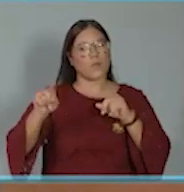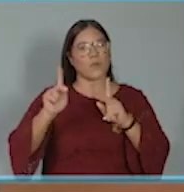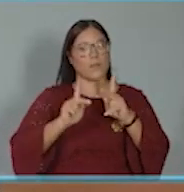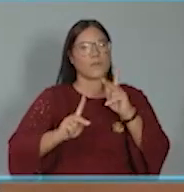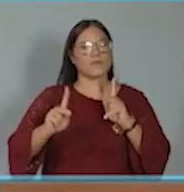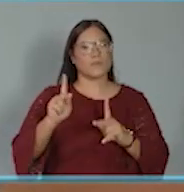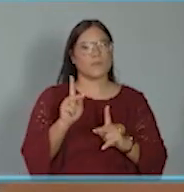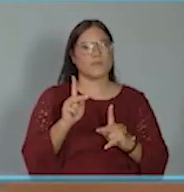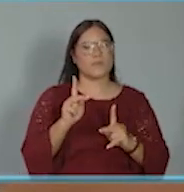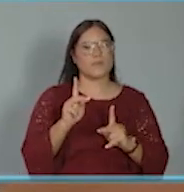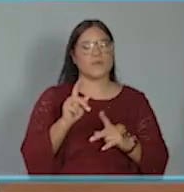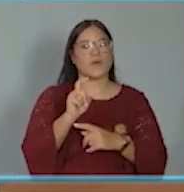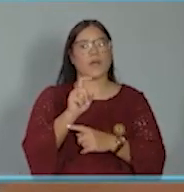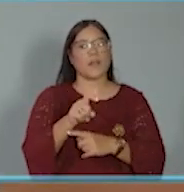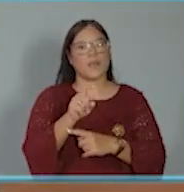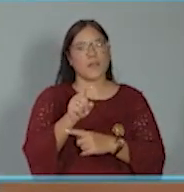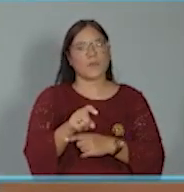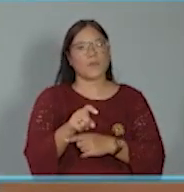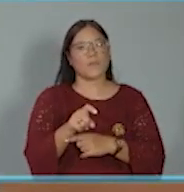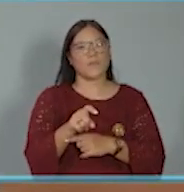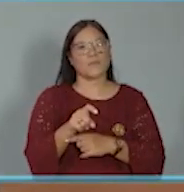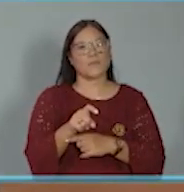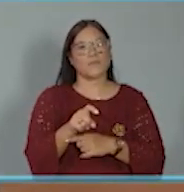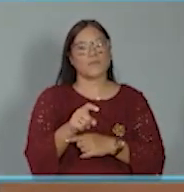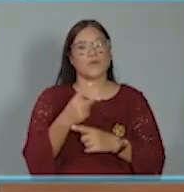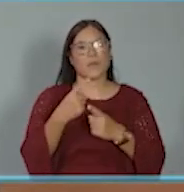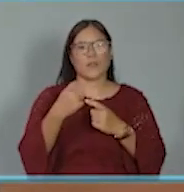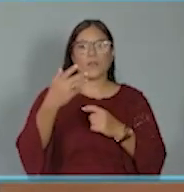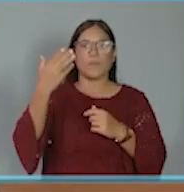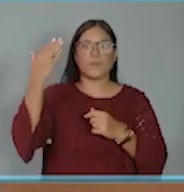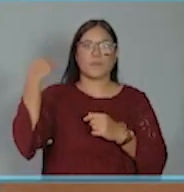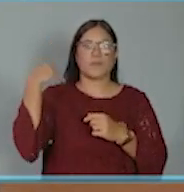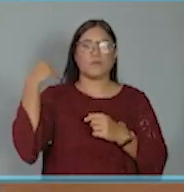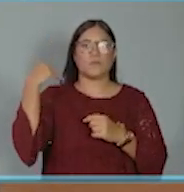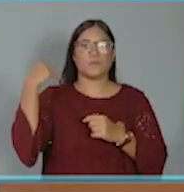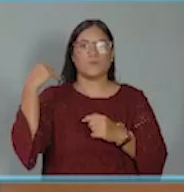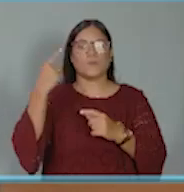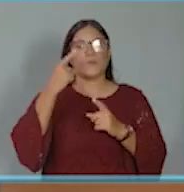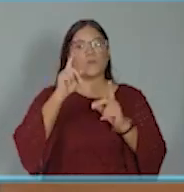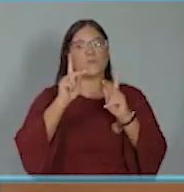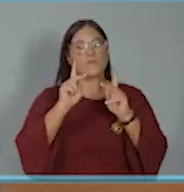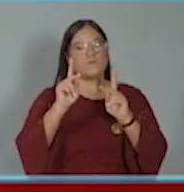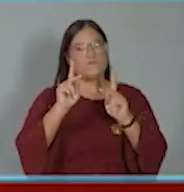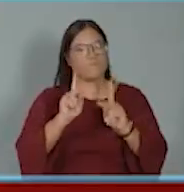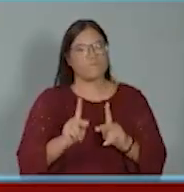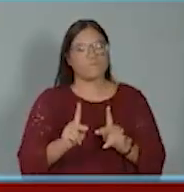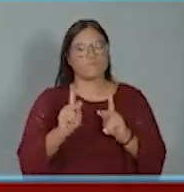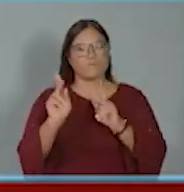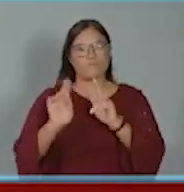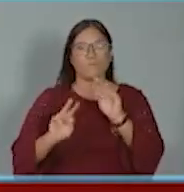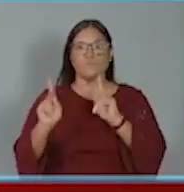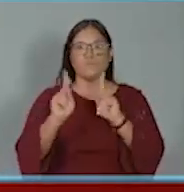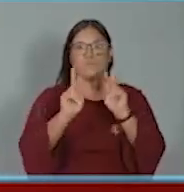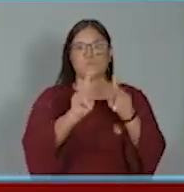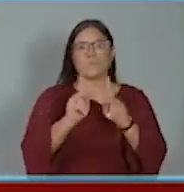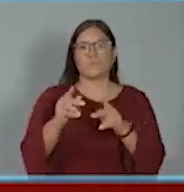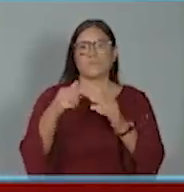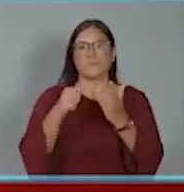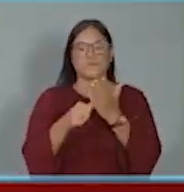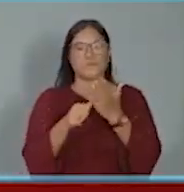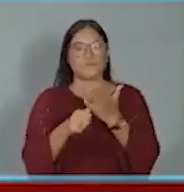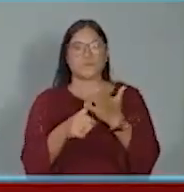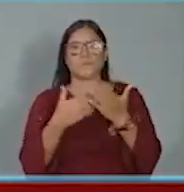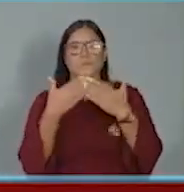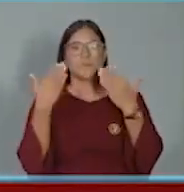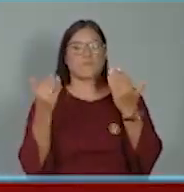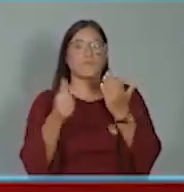verdad que le debemos le debemos porque el año pasado Lamentablemente por alguna razón u otra porque la gente no tenía su cédula bien